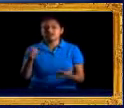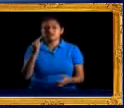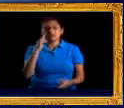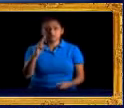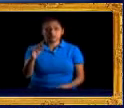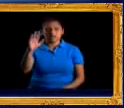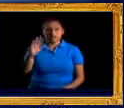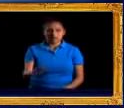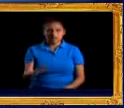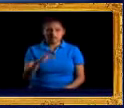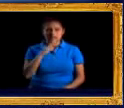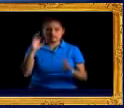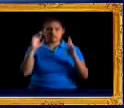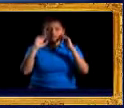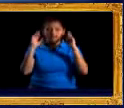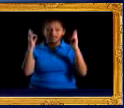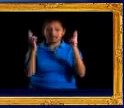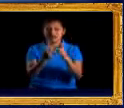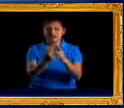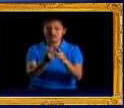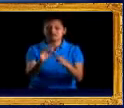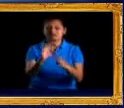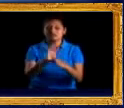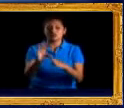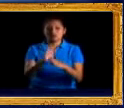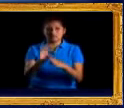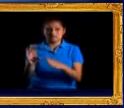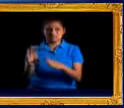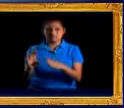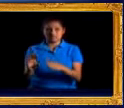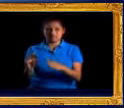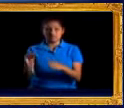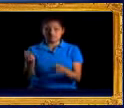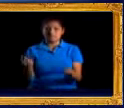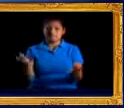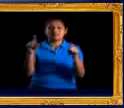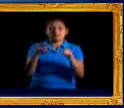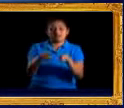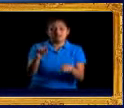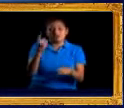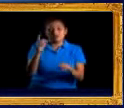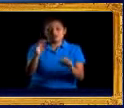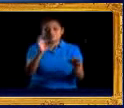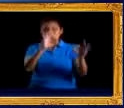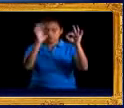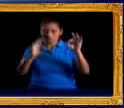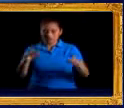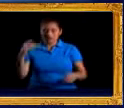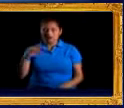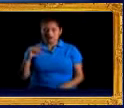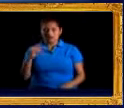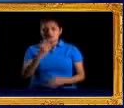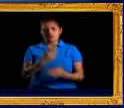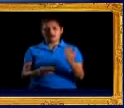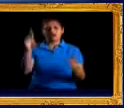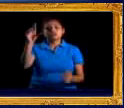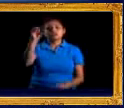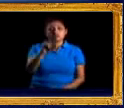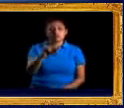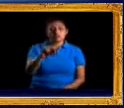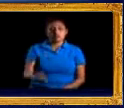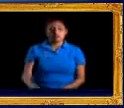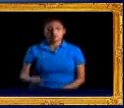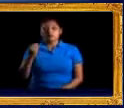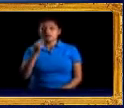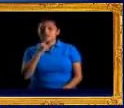acá revelan los acontecimientos. De una manera rápida le voy a sintetizar lo que